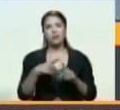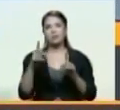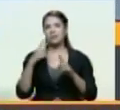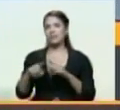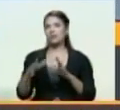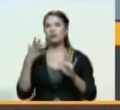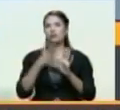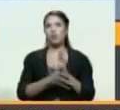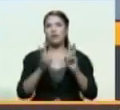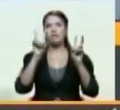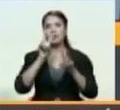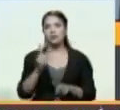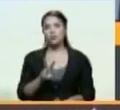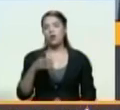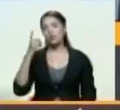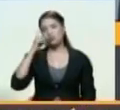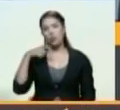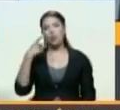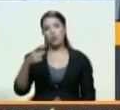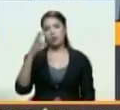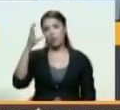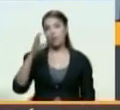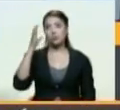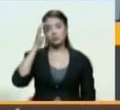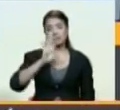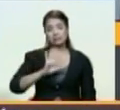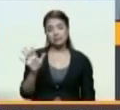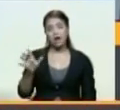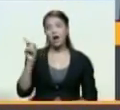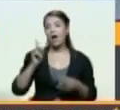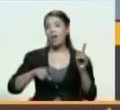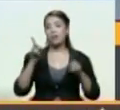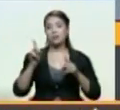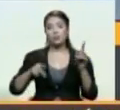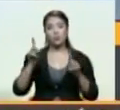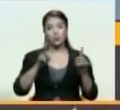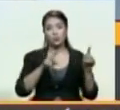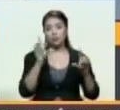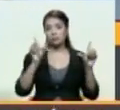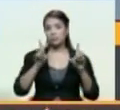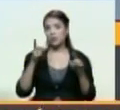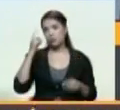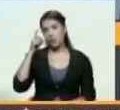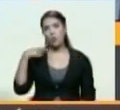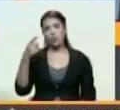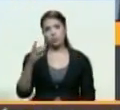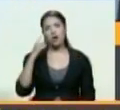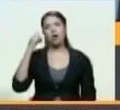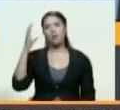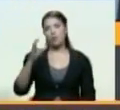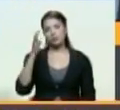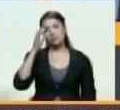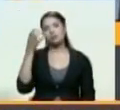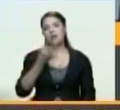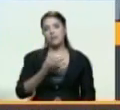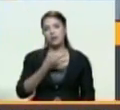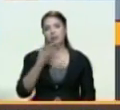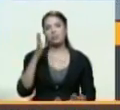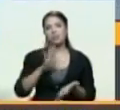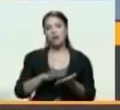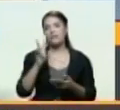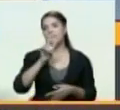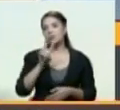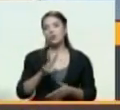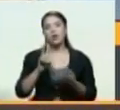Venezuela. Cada día están más conscientes, a pesar de la censura de algunos medios de comunicación, cada día están más conscientes de la realidad venezolana, de la paz